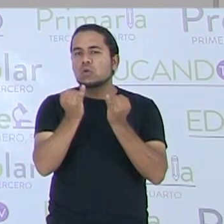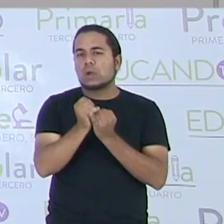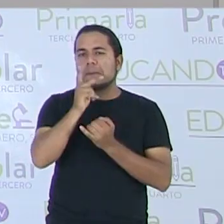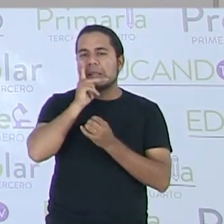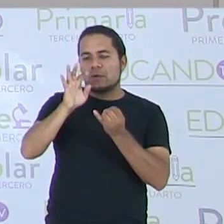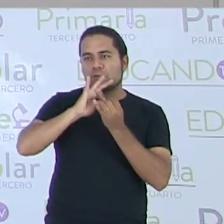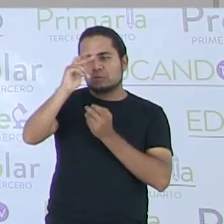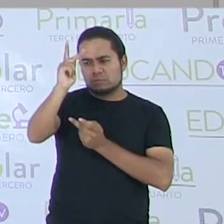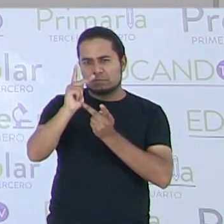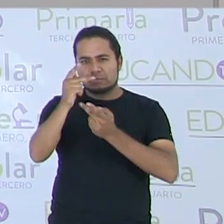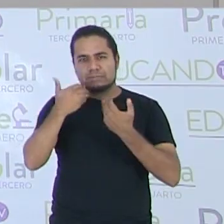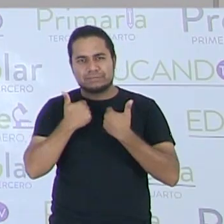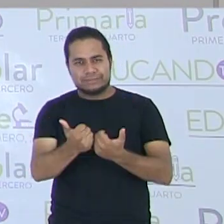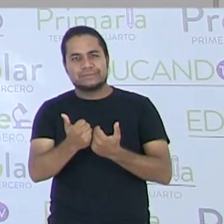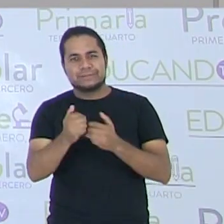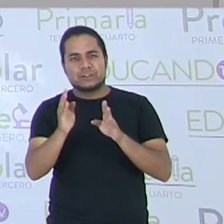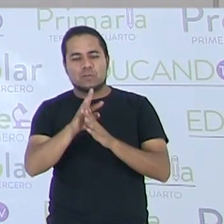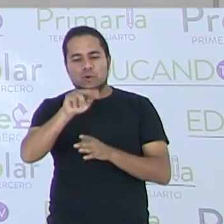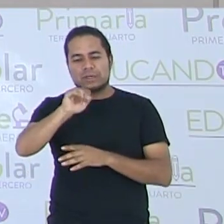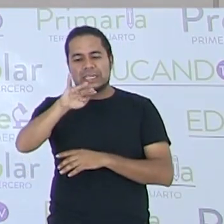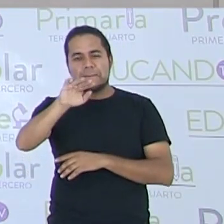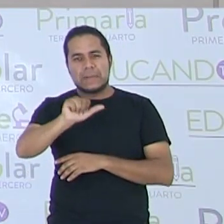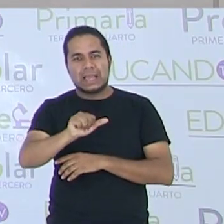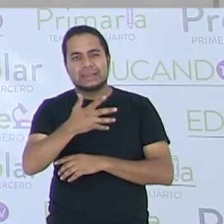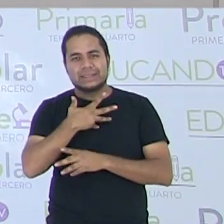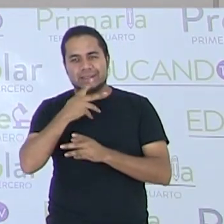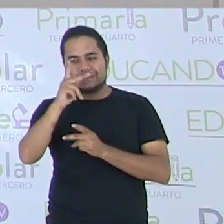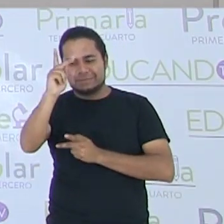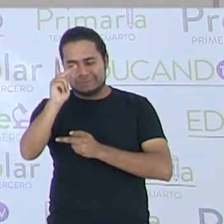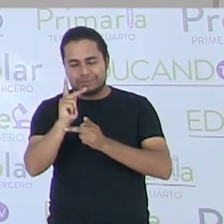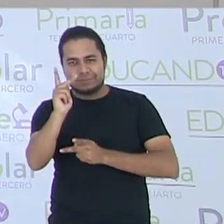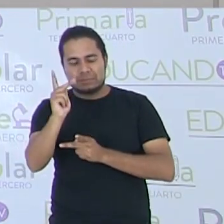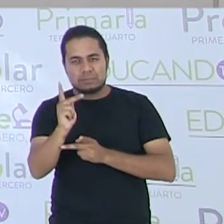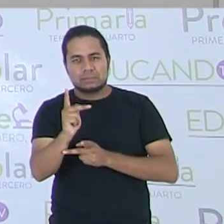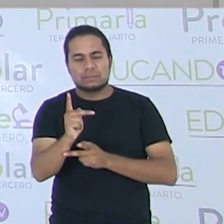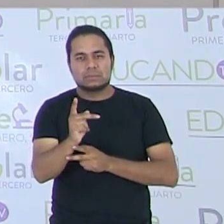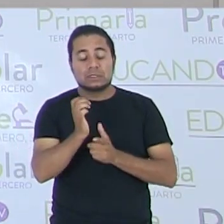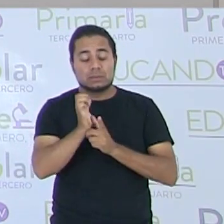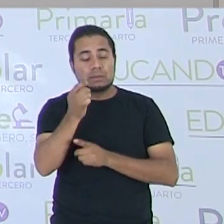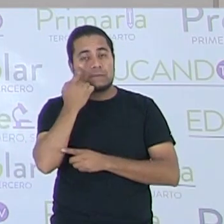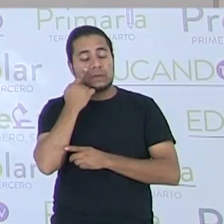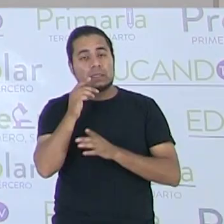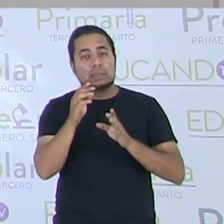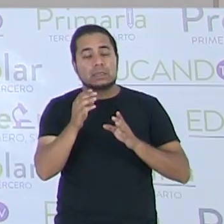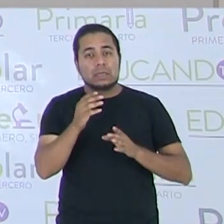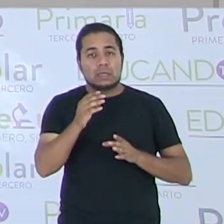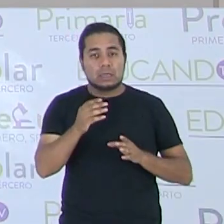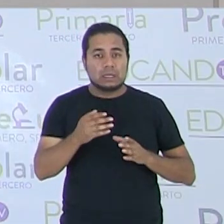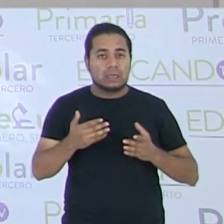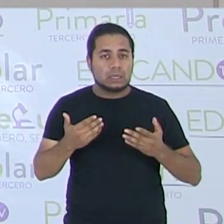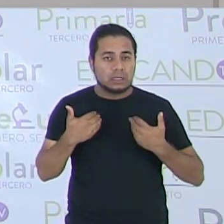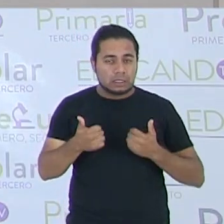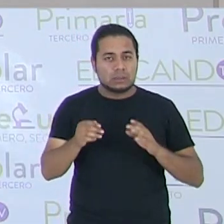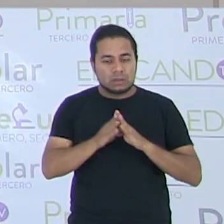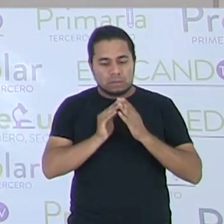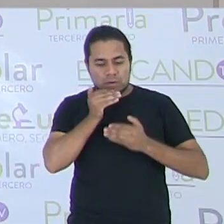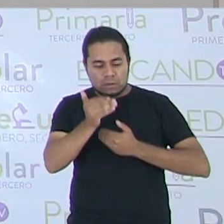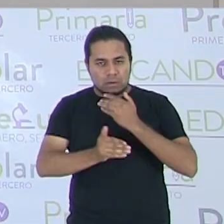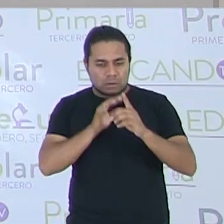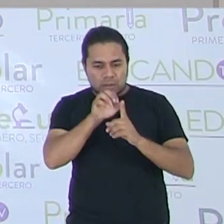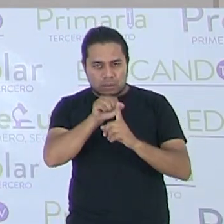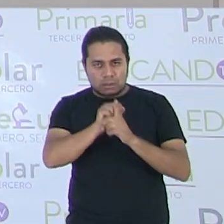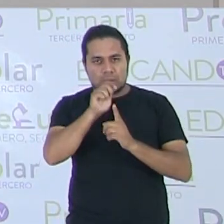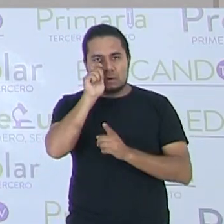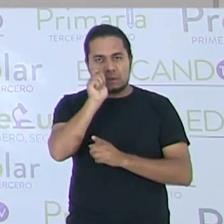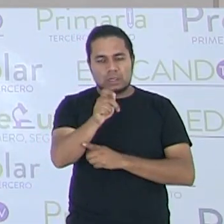¿Ya observaron? ¿Ya encontraron la rima? Bueno, entonces fíjense bien cómo vamos entendiendo y comprendiendo qué es un